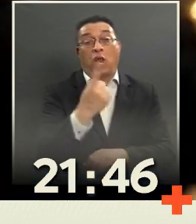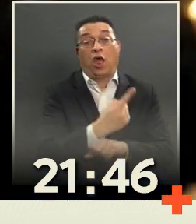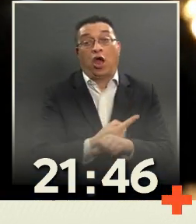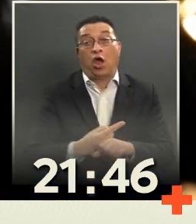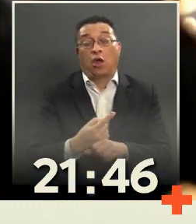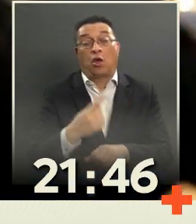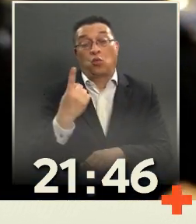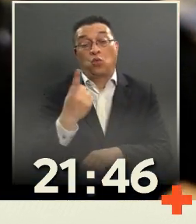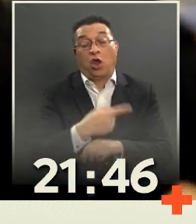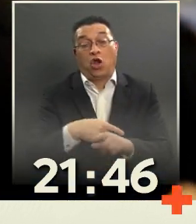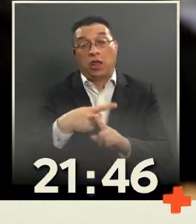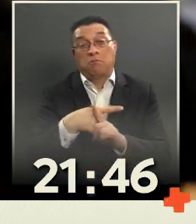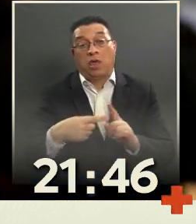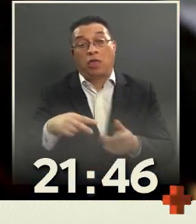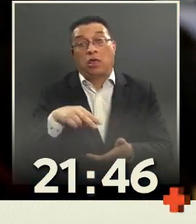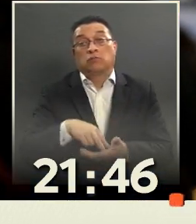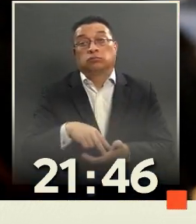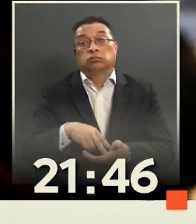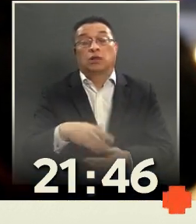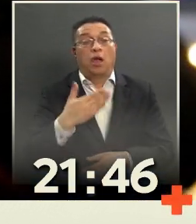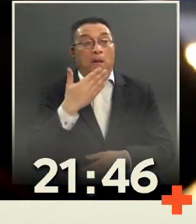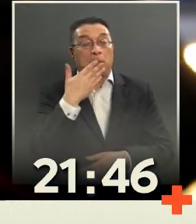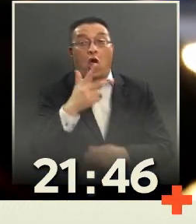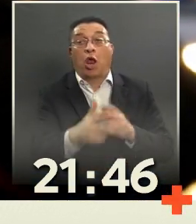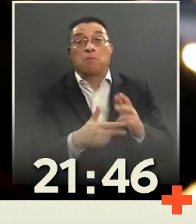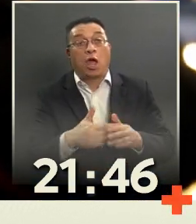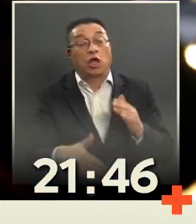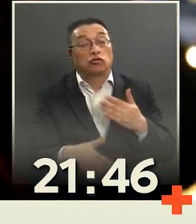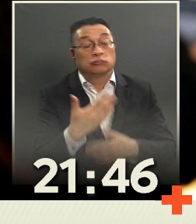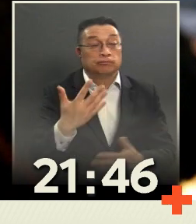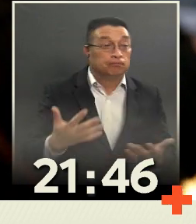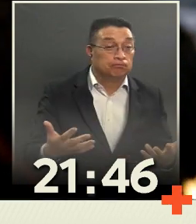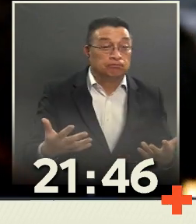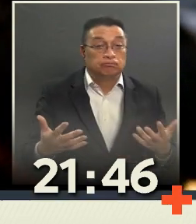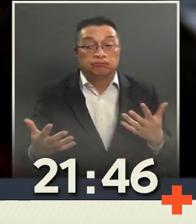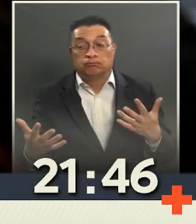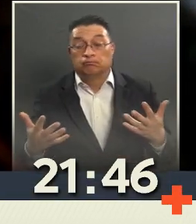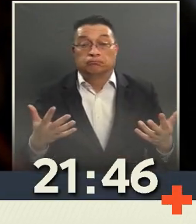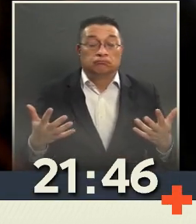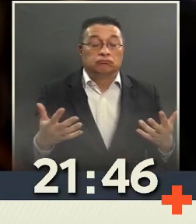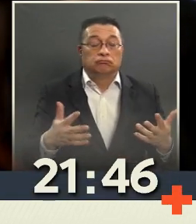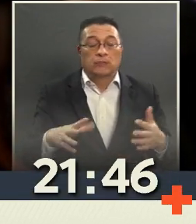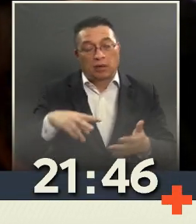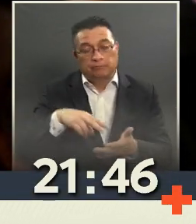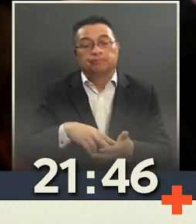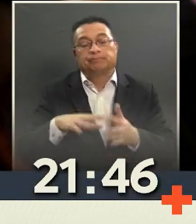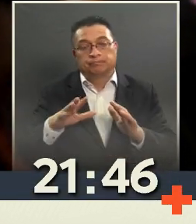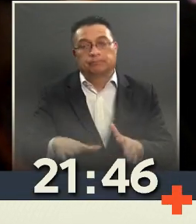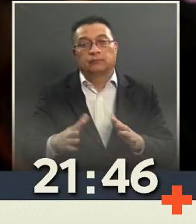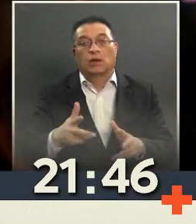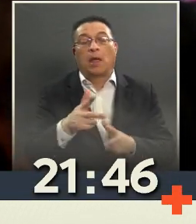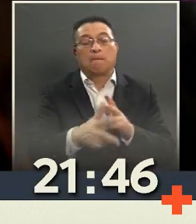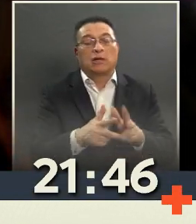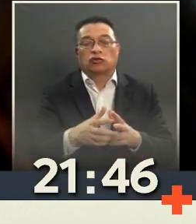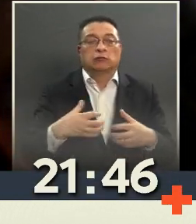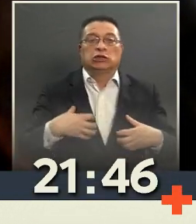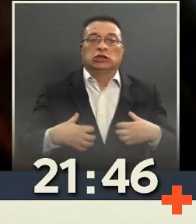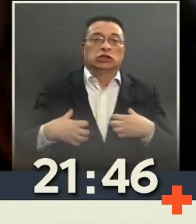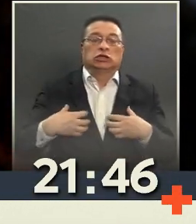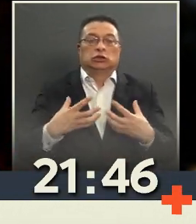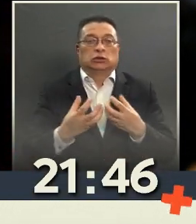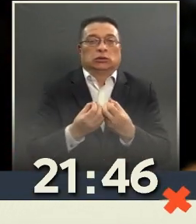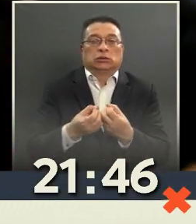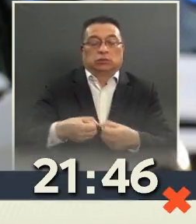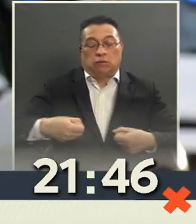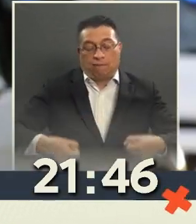y media, a veces digo mejor me voy en metro, pero sigo esperando porque al final el metro es más incómodo, porque voy con